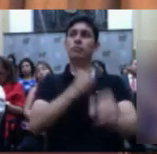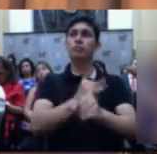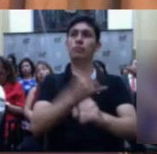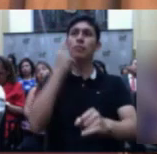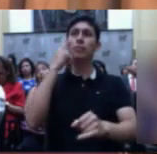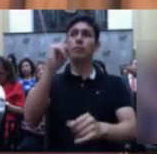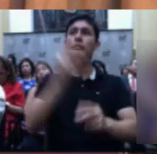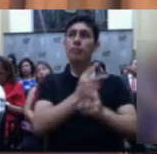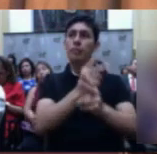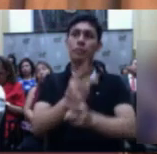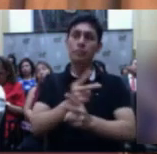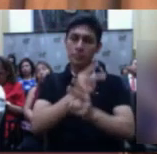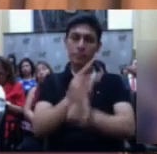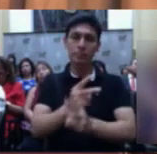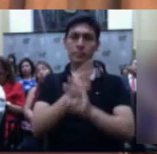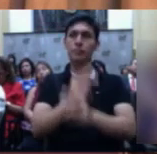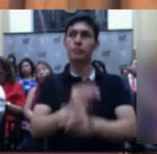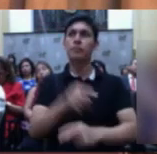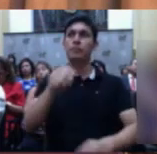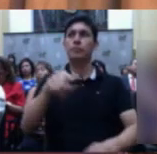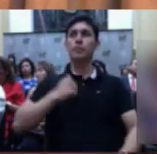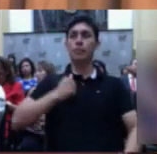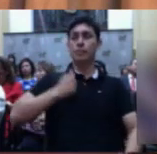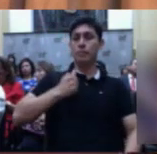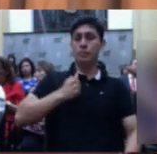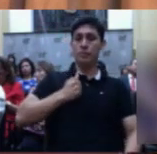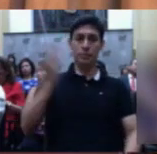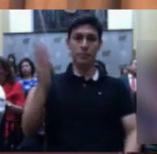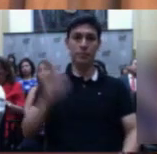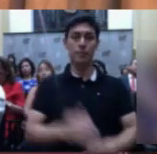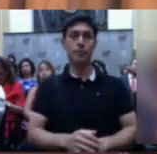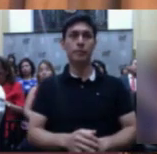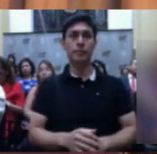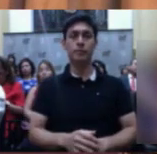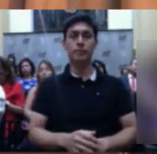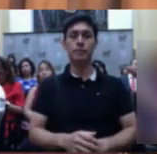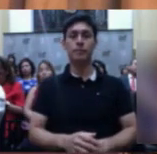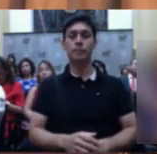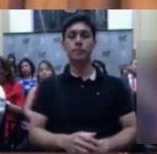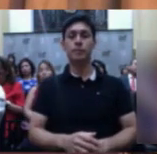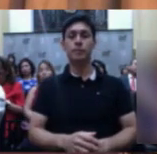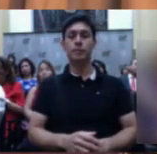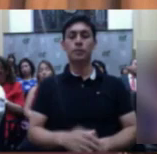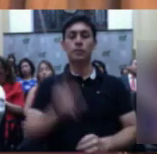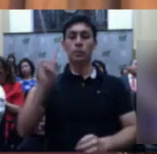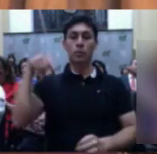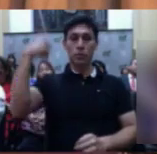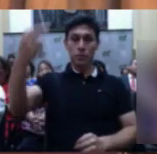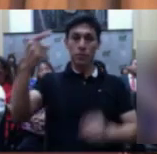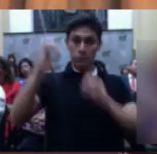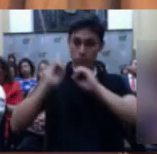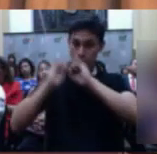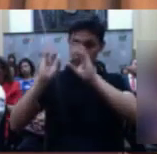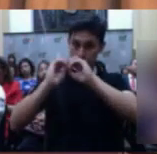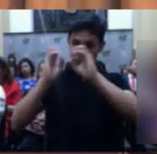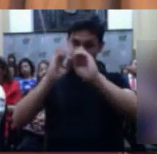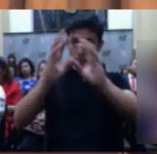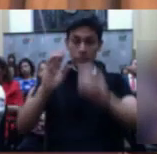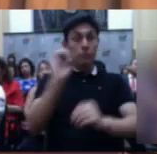la Criminalidad de Canadá. En los próximos días o